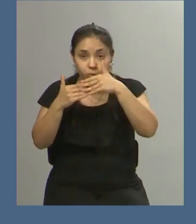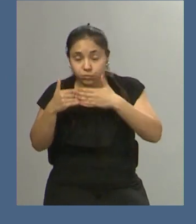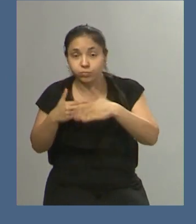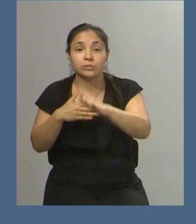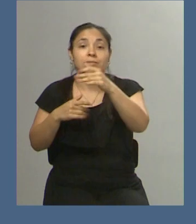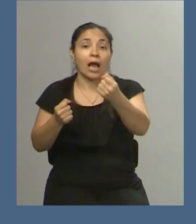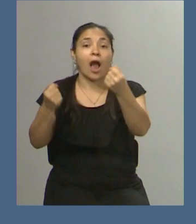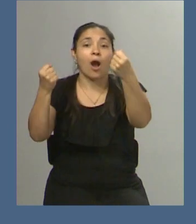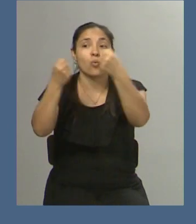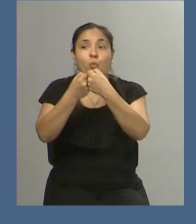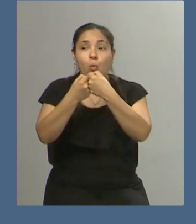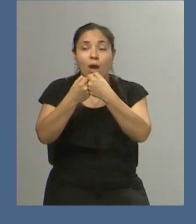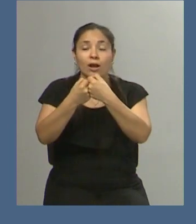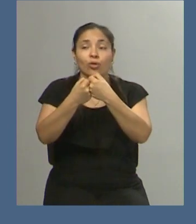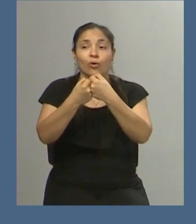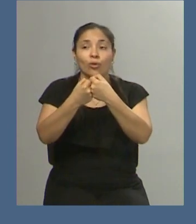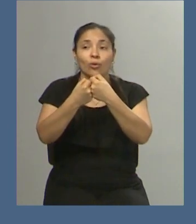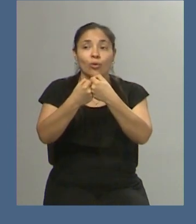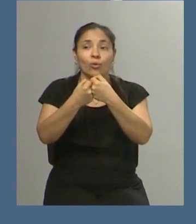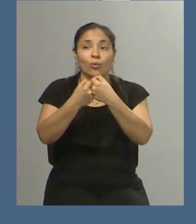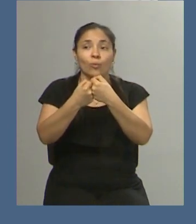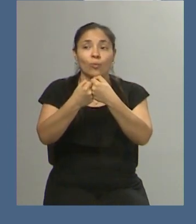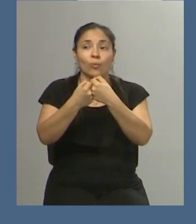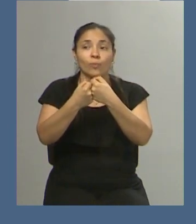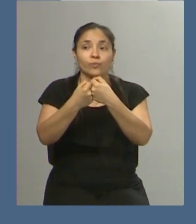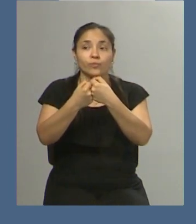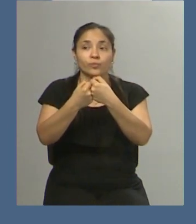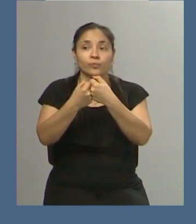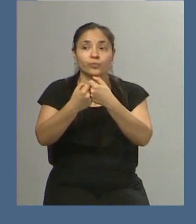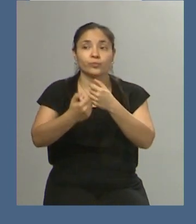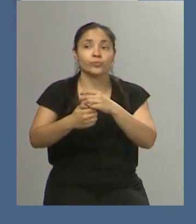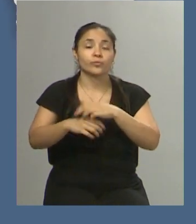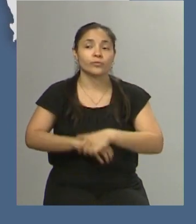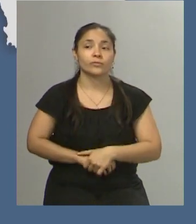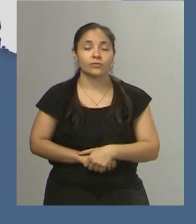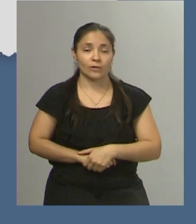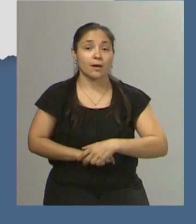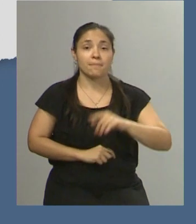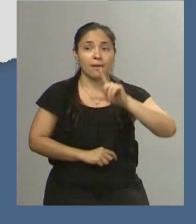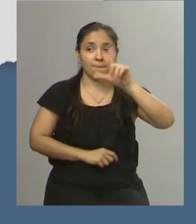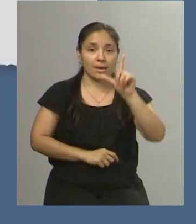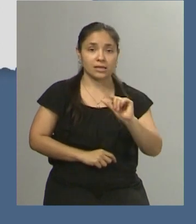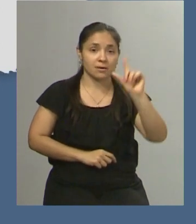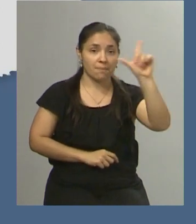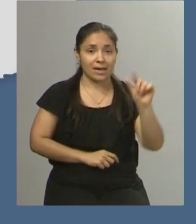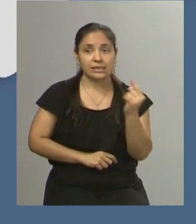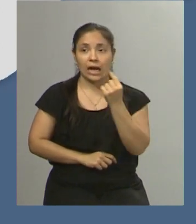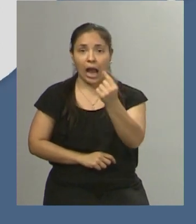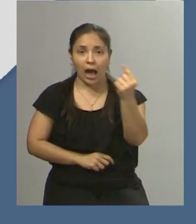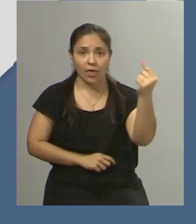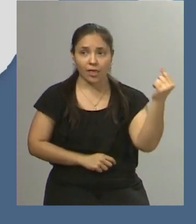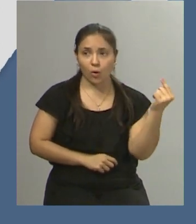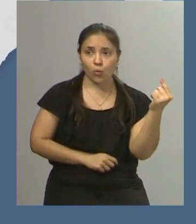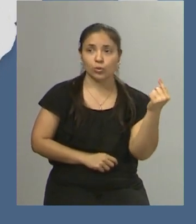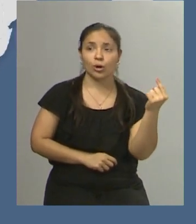acuerdo como el de Unión Europea-Mercosur por parte de cada país del Mercosur